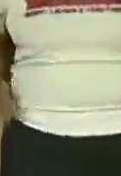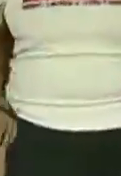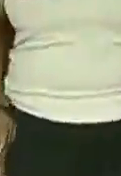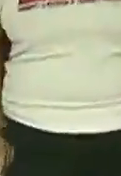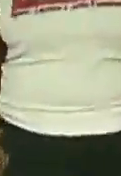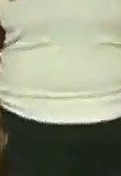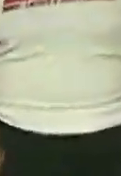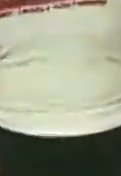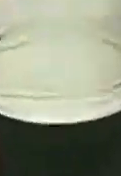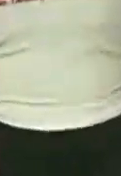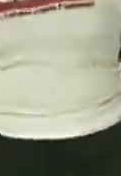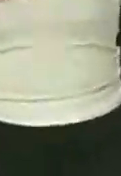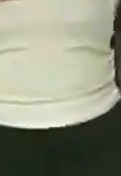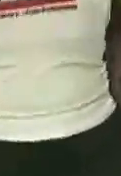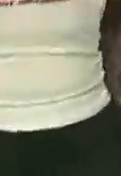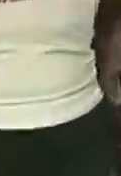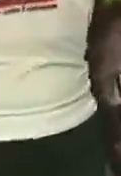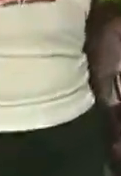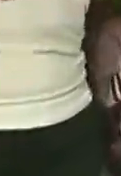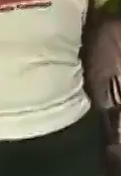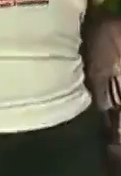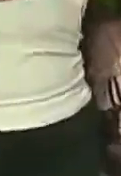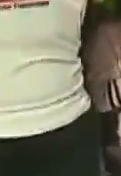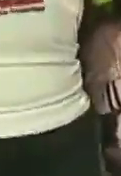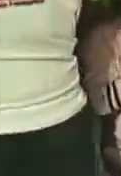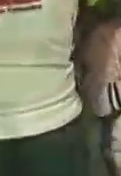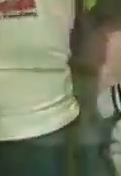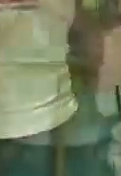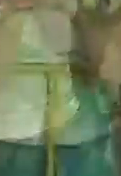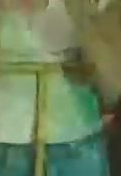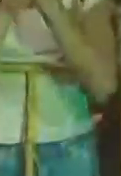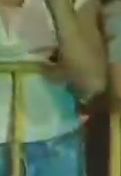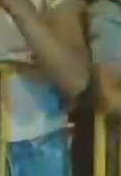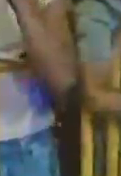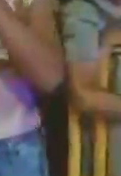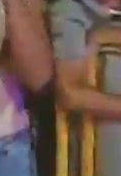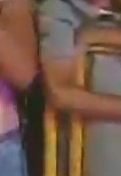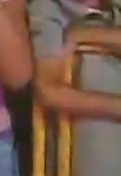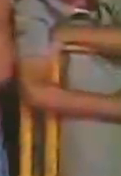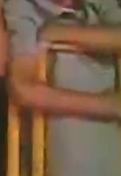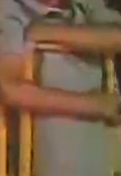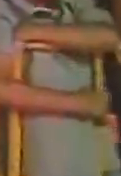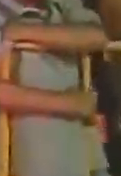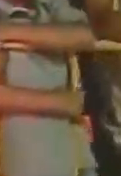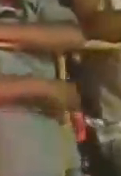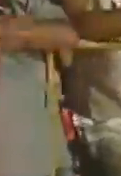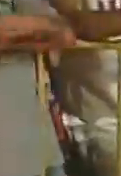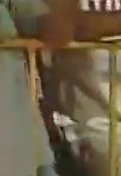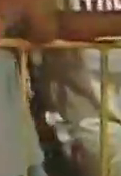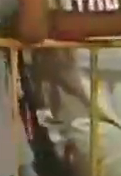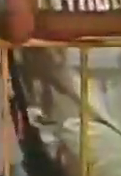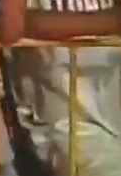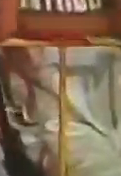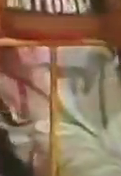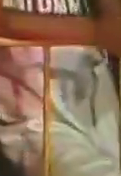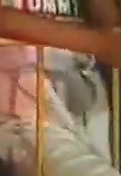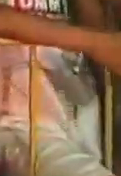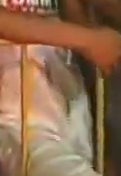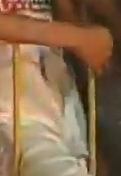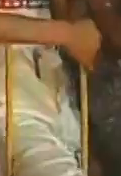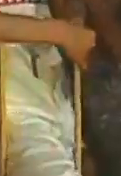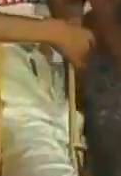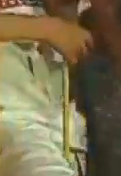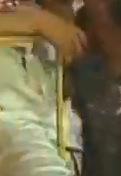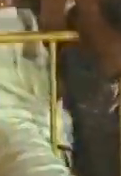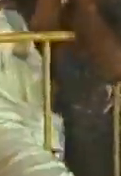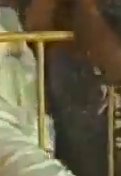aprobados de diversos proyectos para la comunidad. Así avanza la revolución humanista y socialista. Con esta información, con